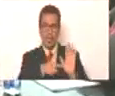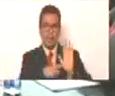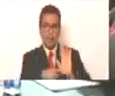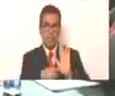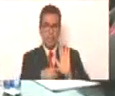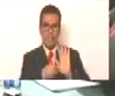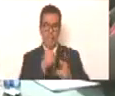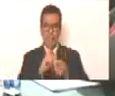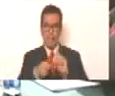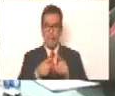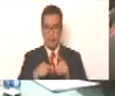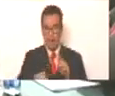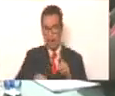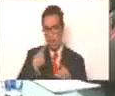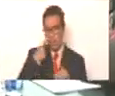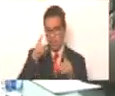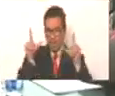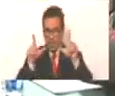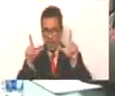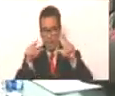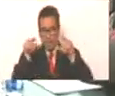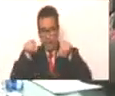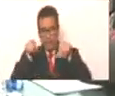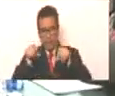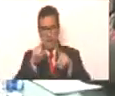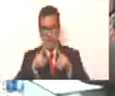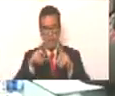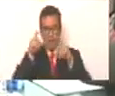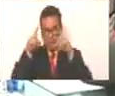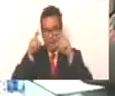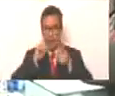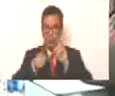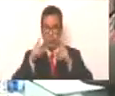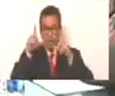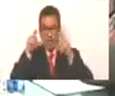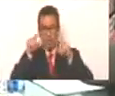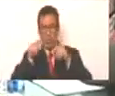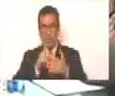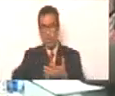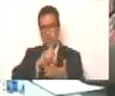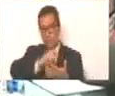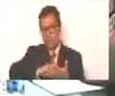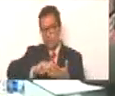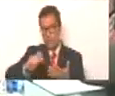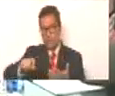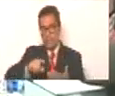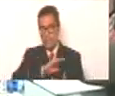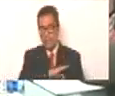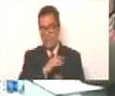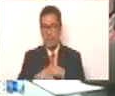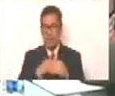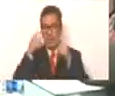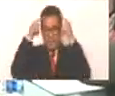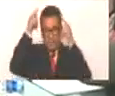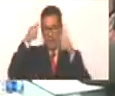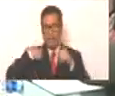cámara puedan enfocar, alguna fotografía, una carta que me hizo él, que cuando yo me